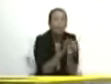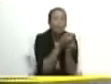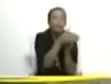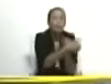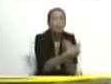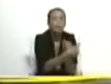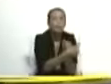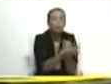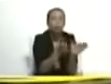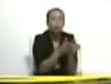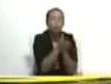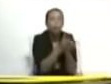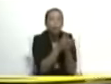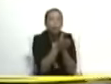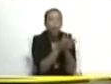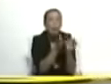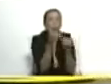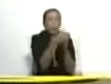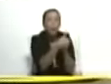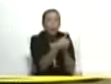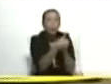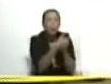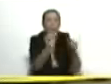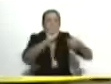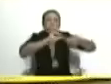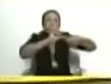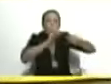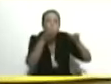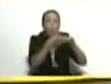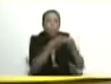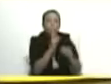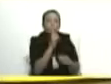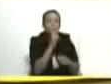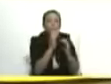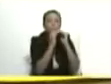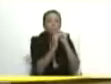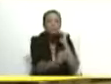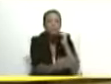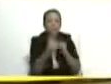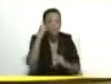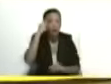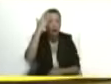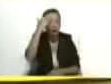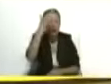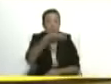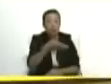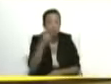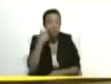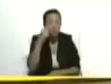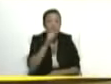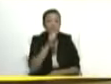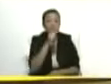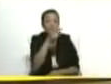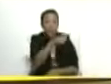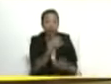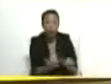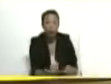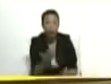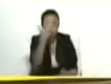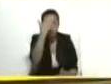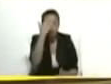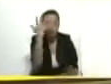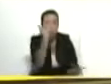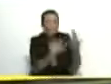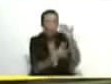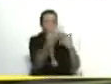Y hubo un complot económico nacional e internacional que hoy es conocido, reconocido por nuestro pueblo, para